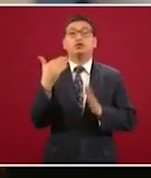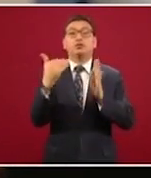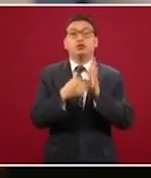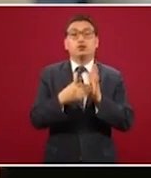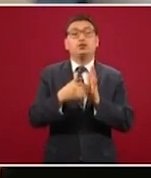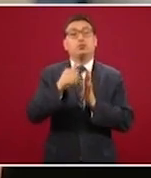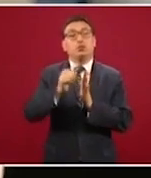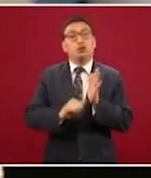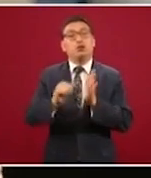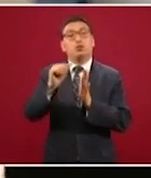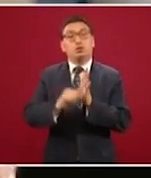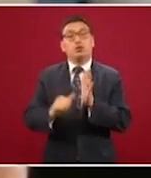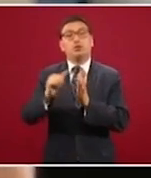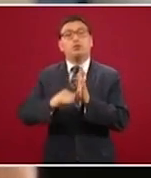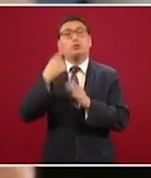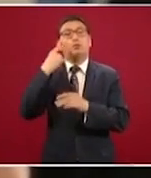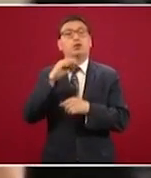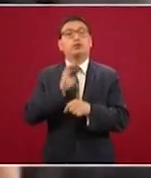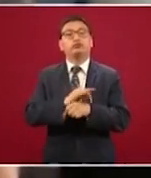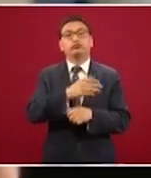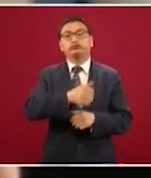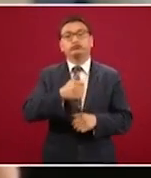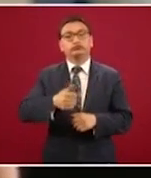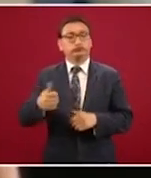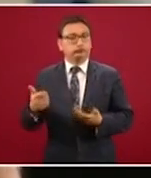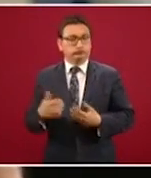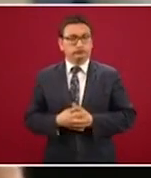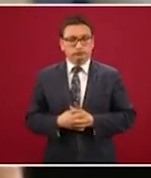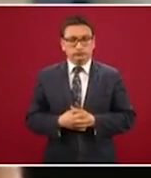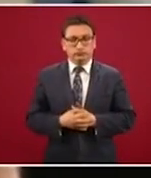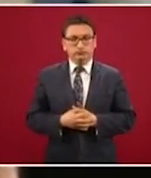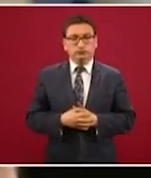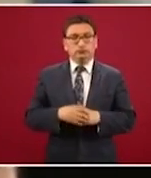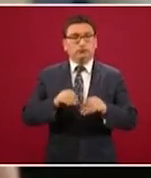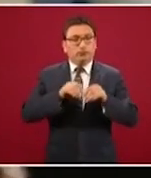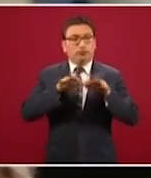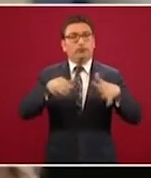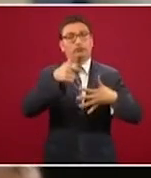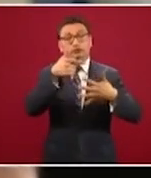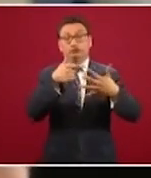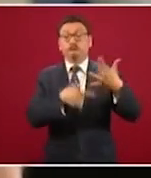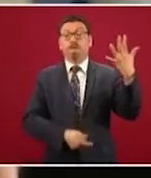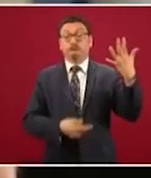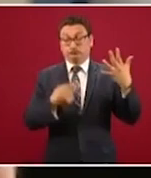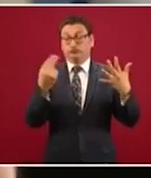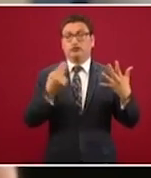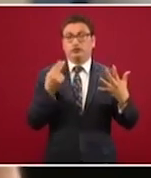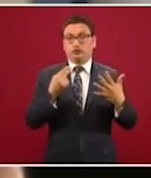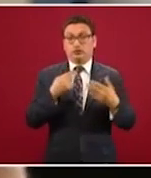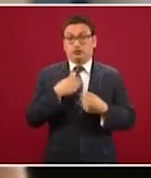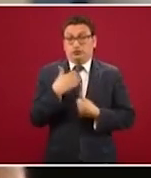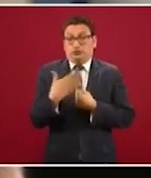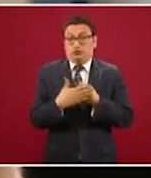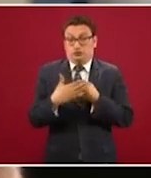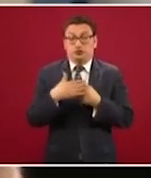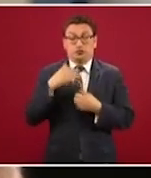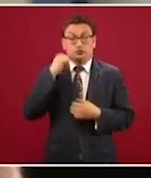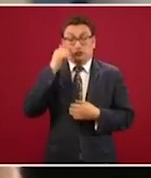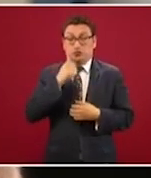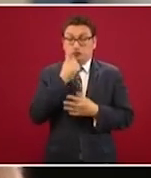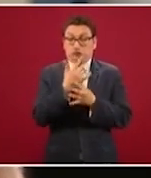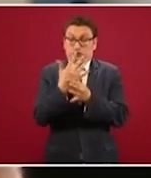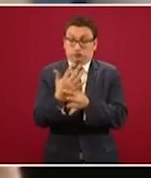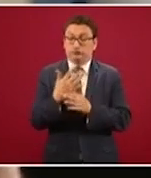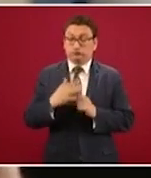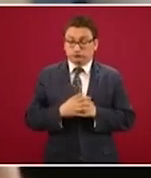que reciban por beneficiario. De ahí que hacer público el padrón, como usted anunció hacerlo el próximo mes de abril, para